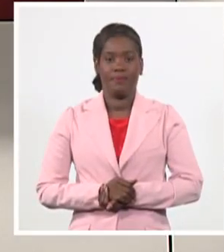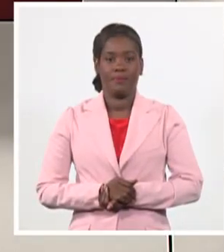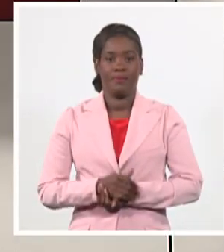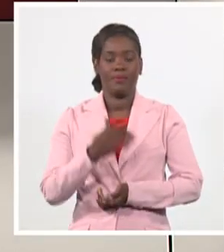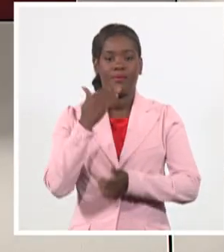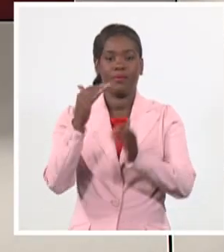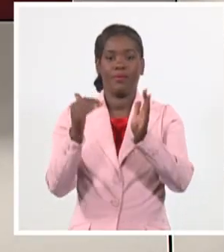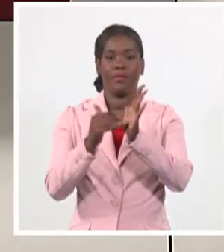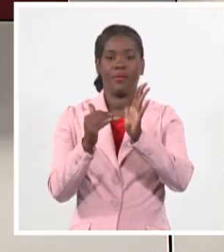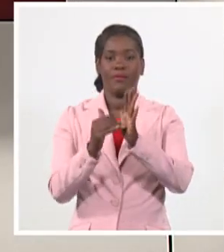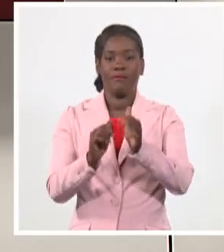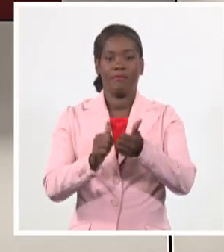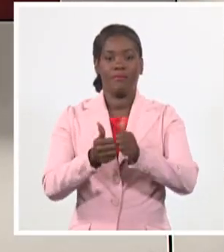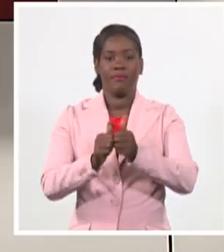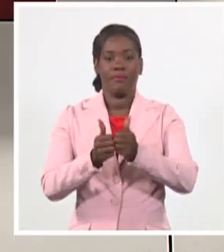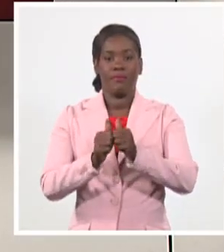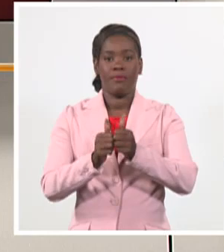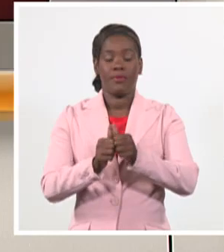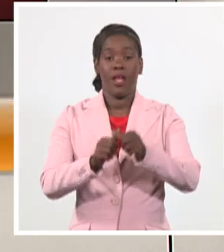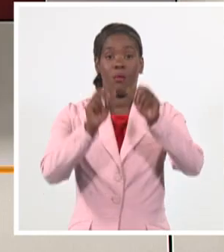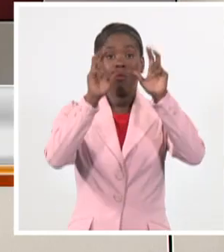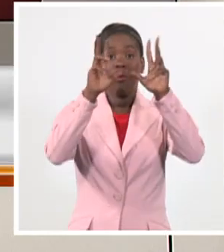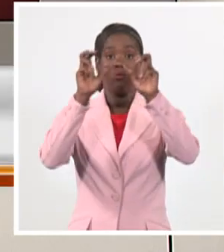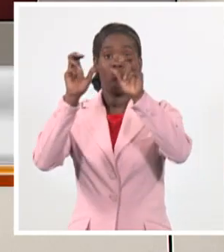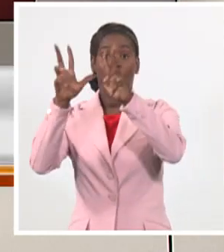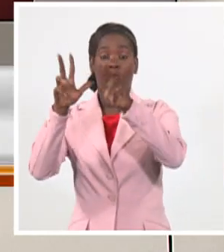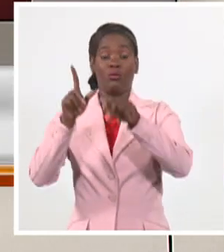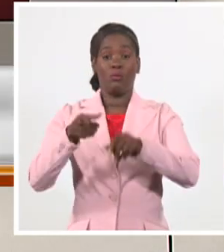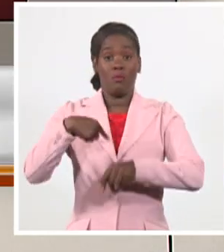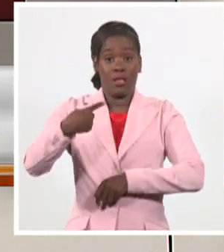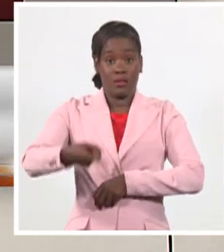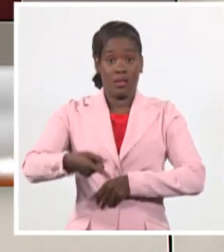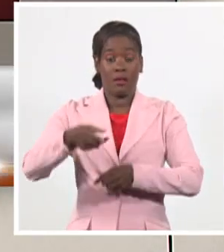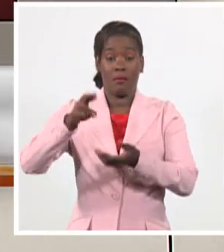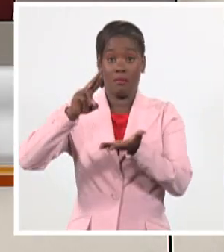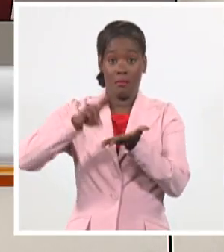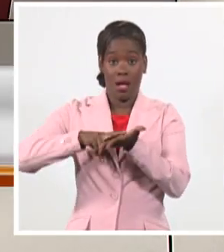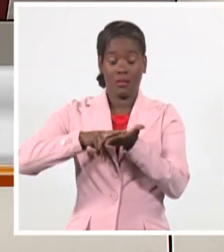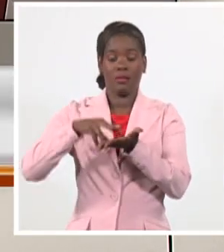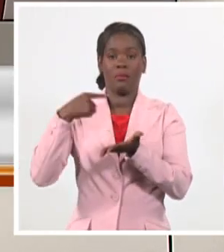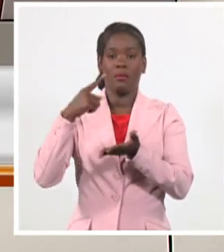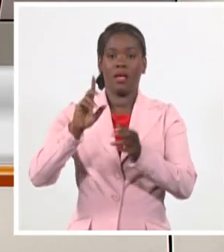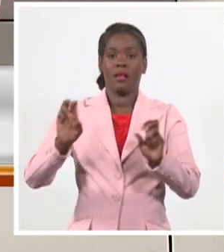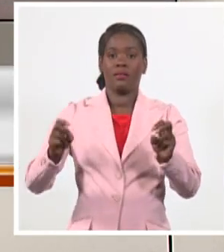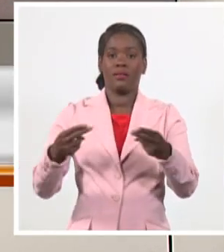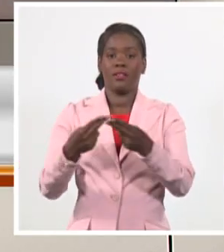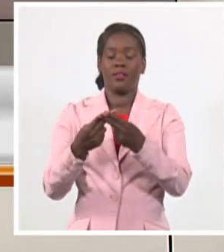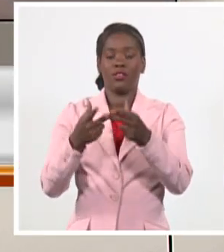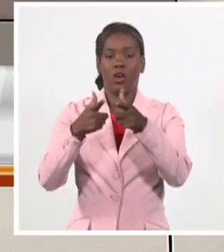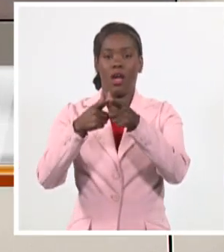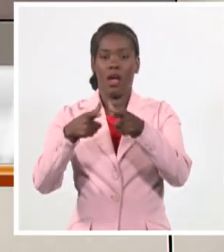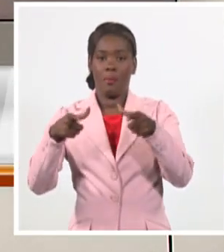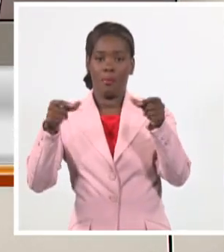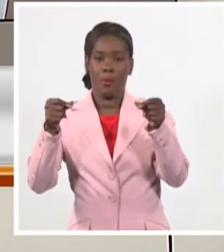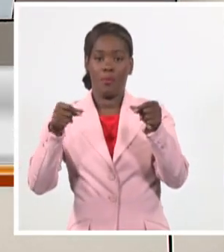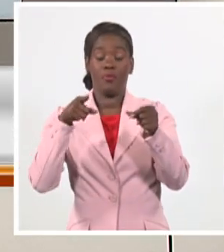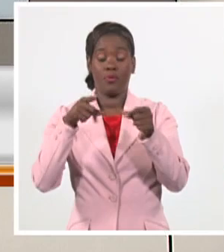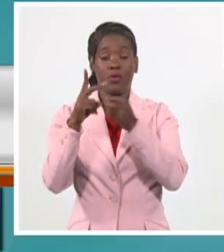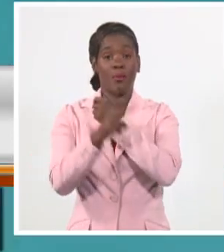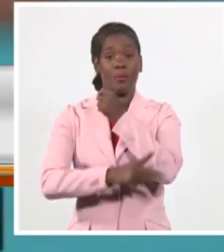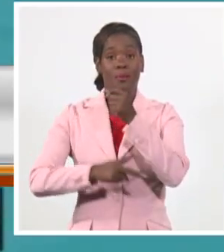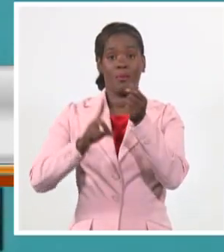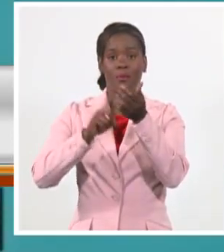Buenas tardes. La selección cubana de voleibol tendrá mañana martes su prueba de fuego ante Japón en el Campeonato Mundial con sede en Polonia y